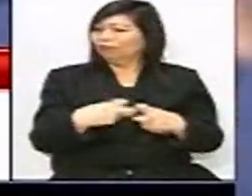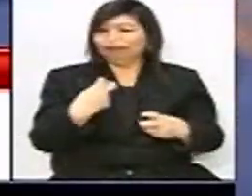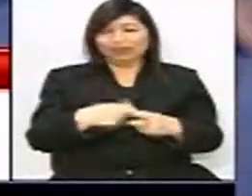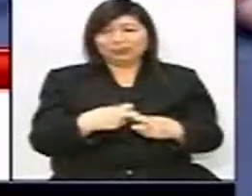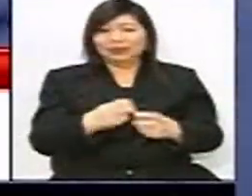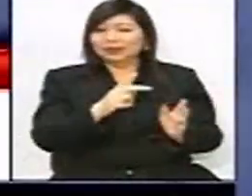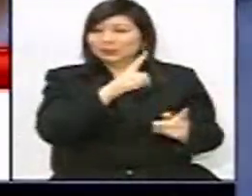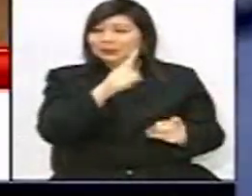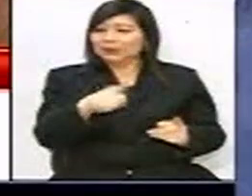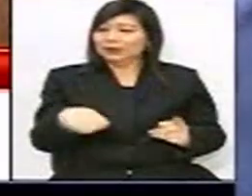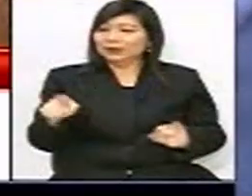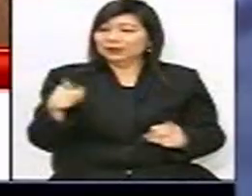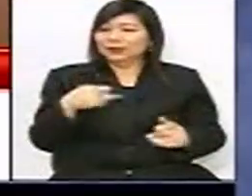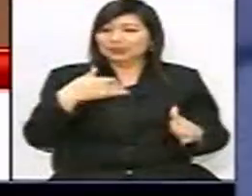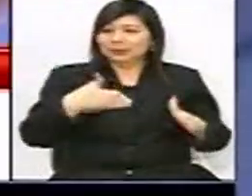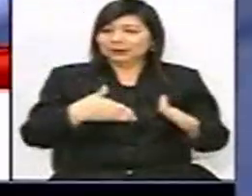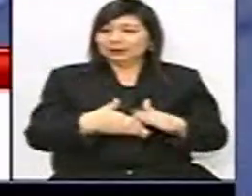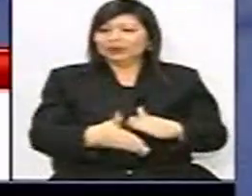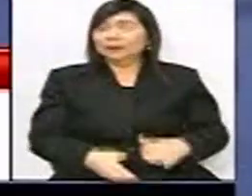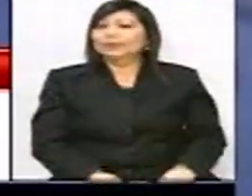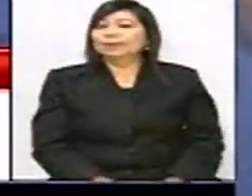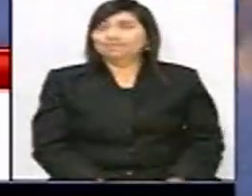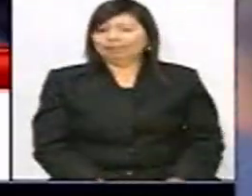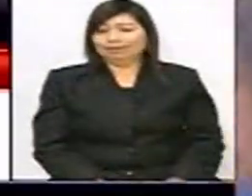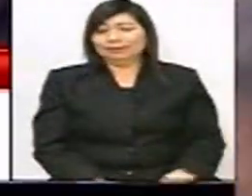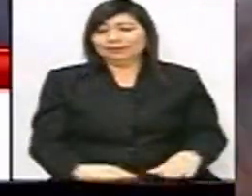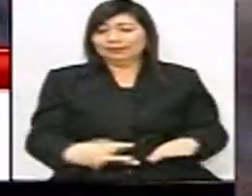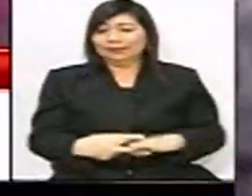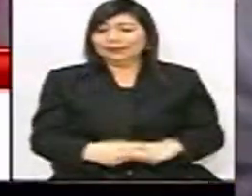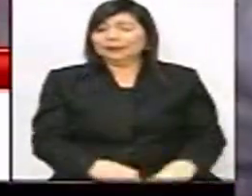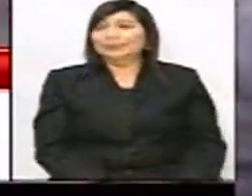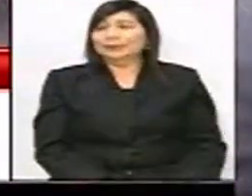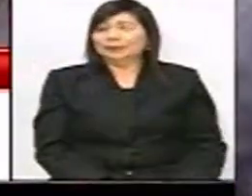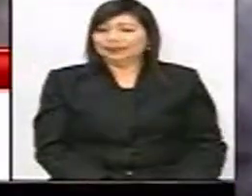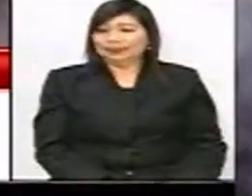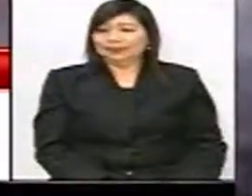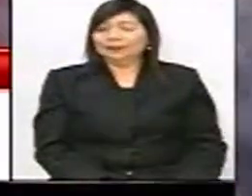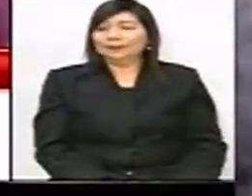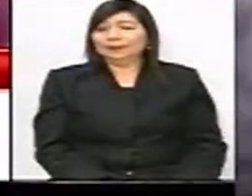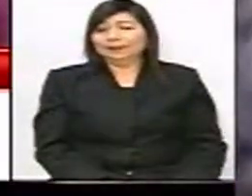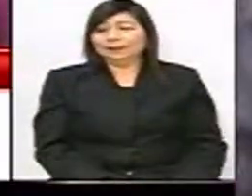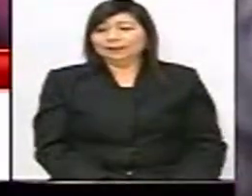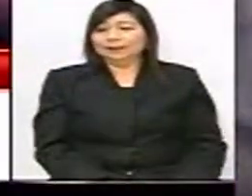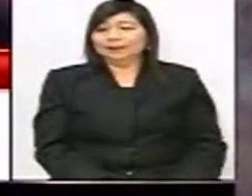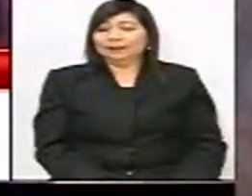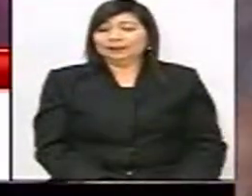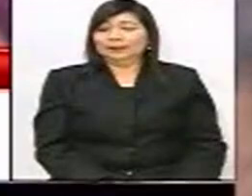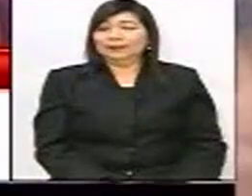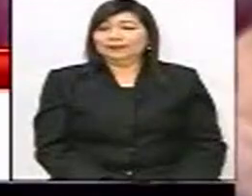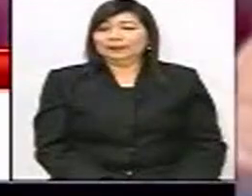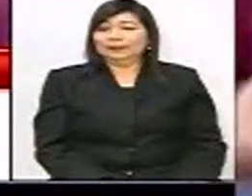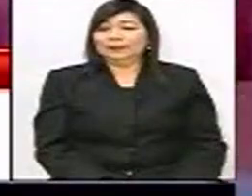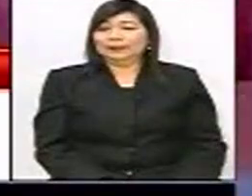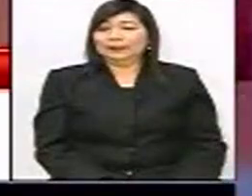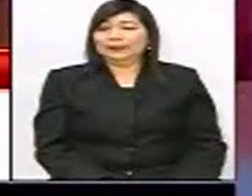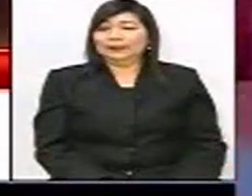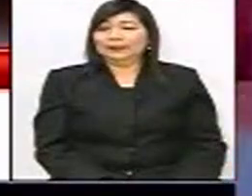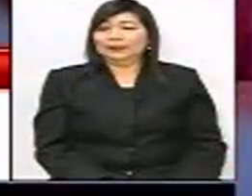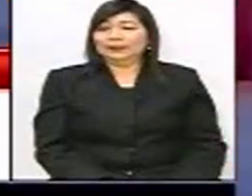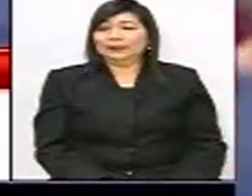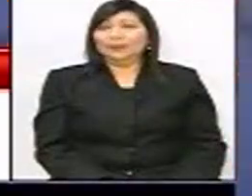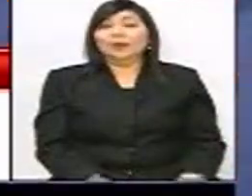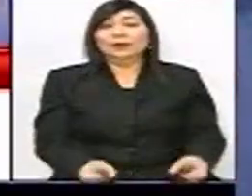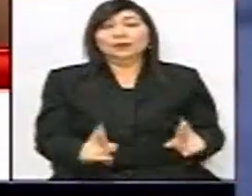que anular los peajes. Congresista, disculpe la interrupción, para que culmine, por favor. Presidente,